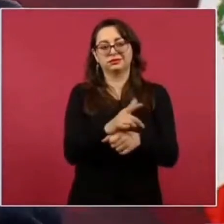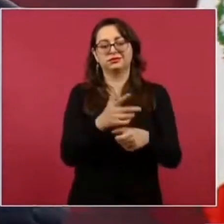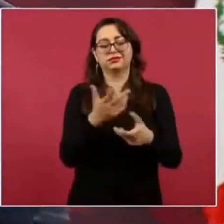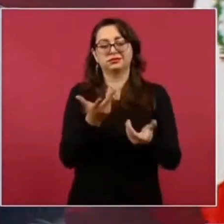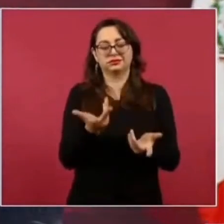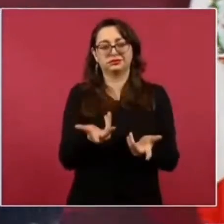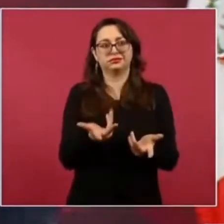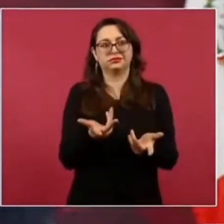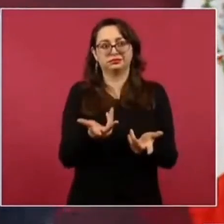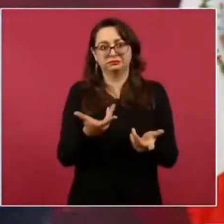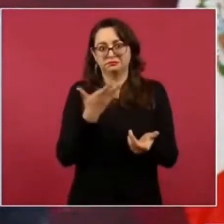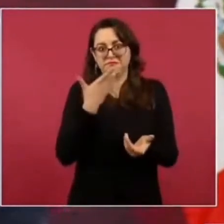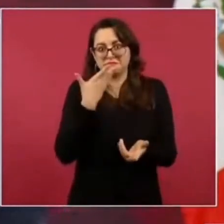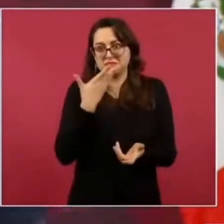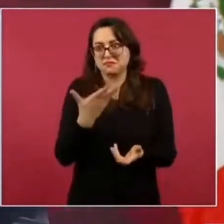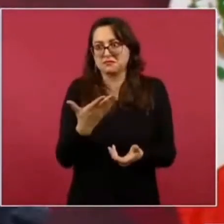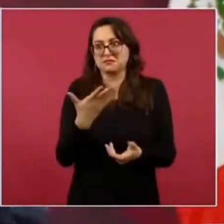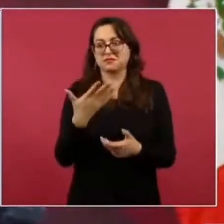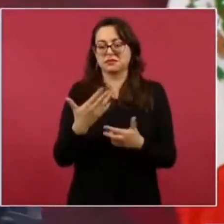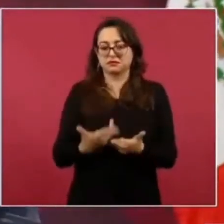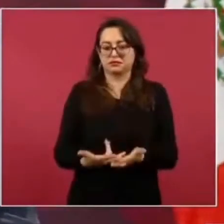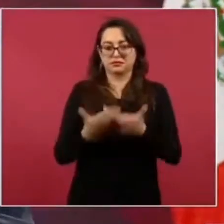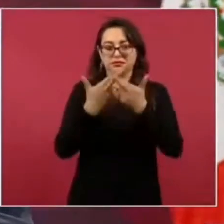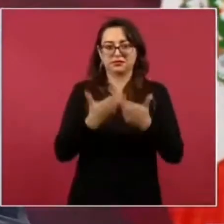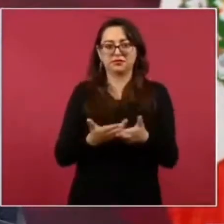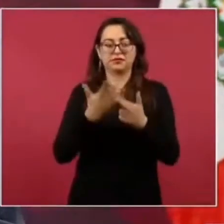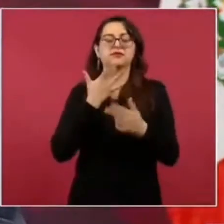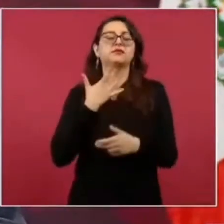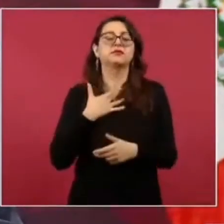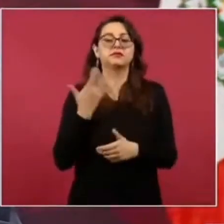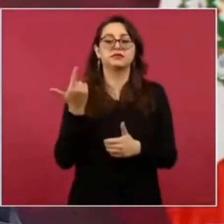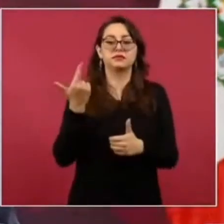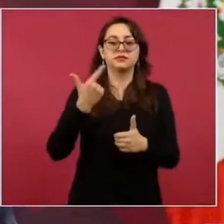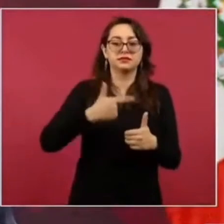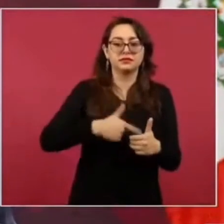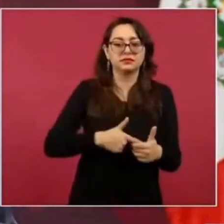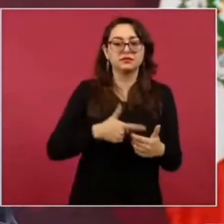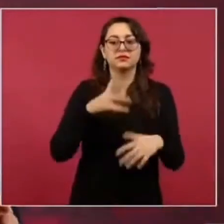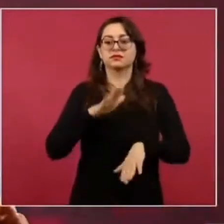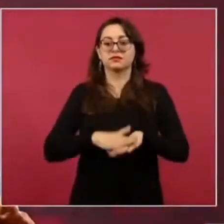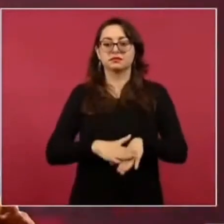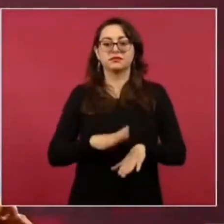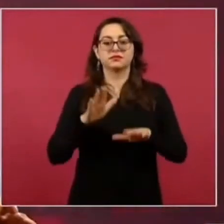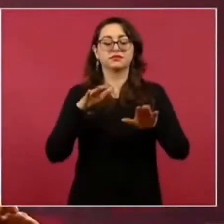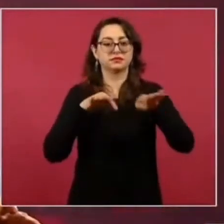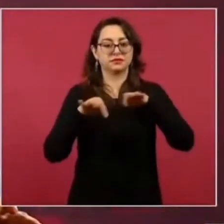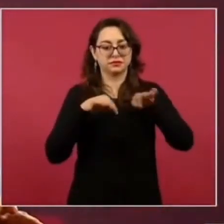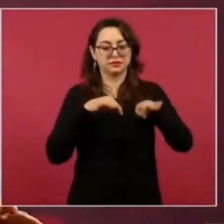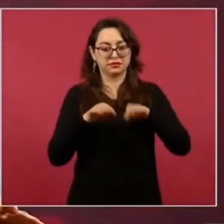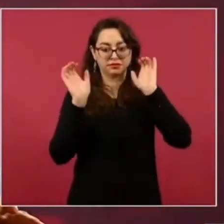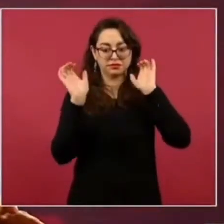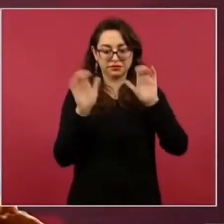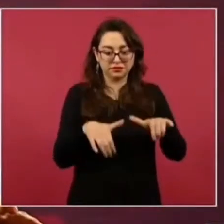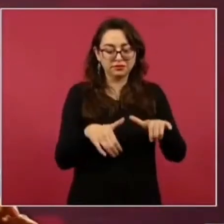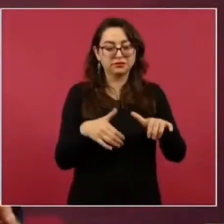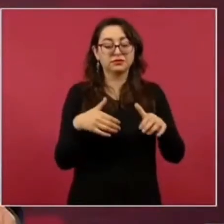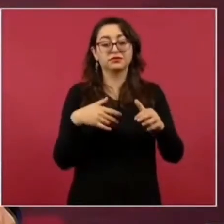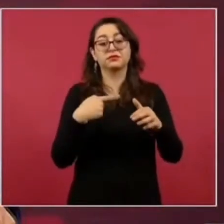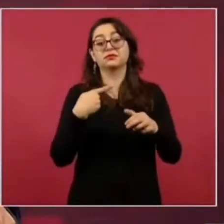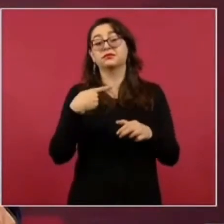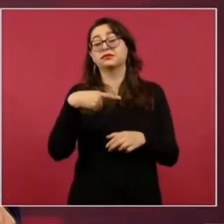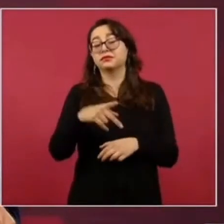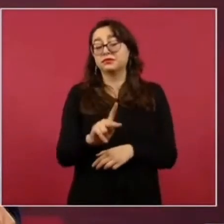generan empleos, pero hay otra cosa también importante. El combustible contamina